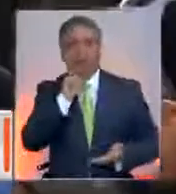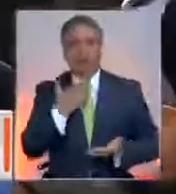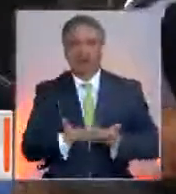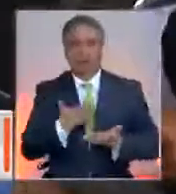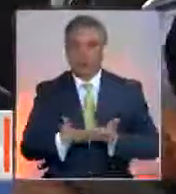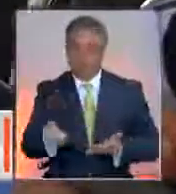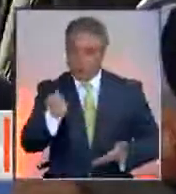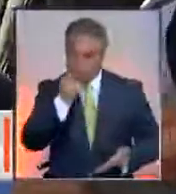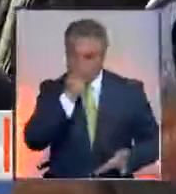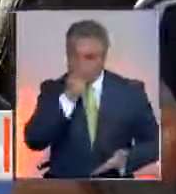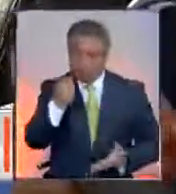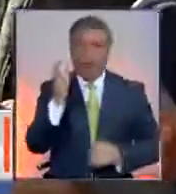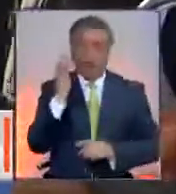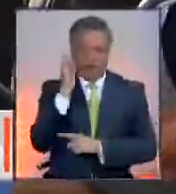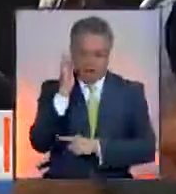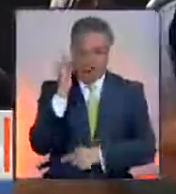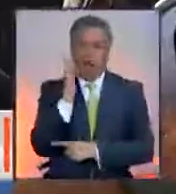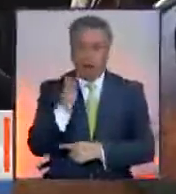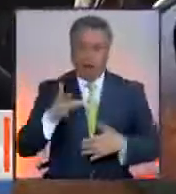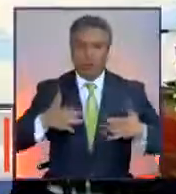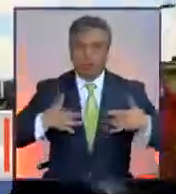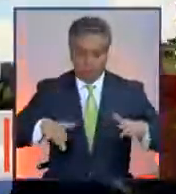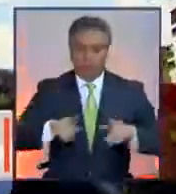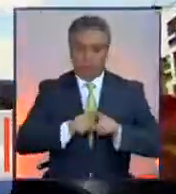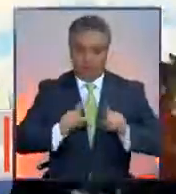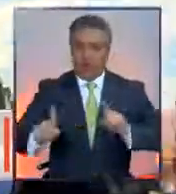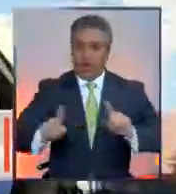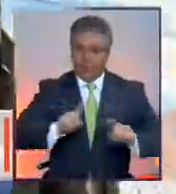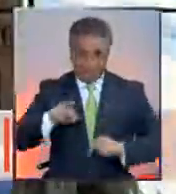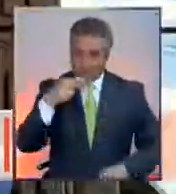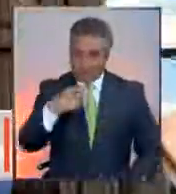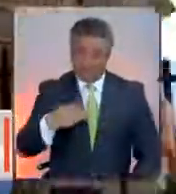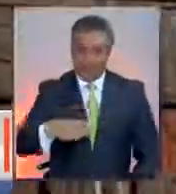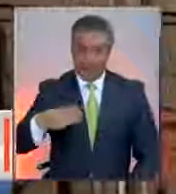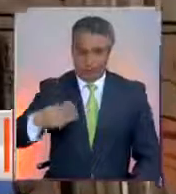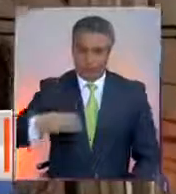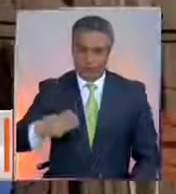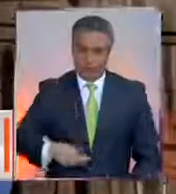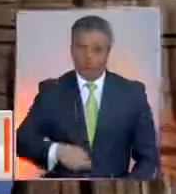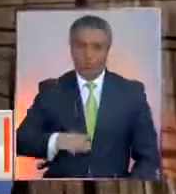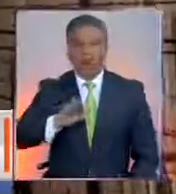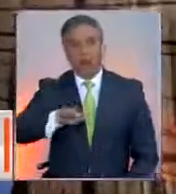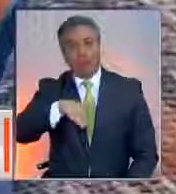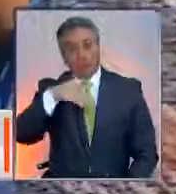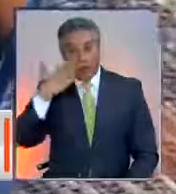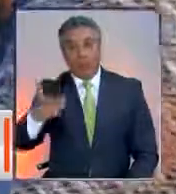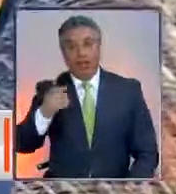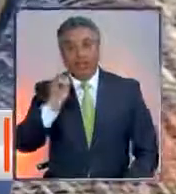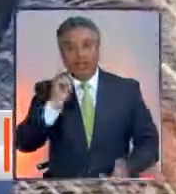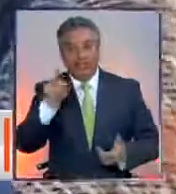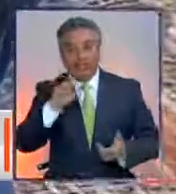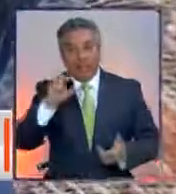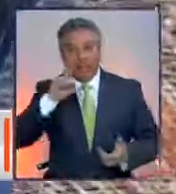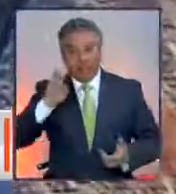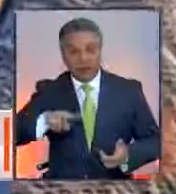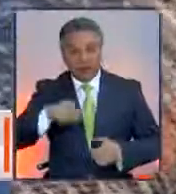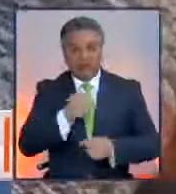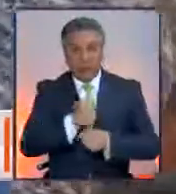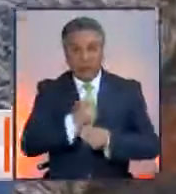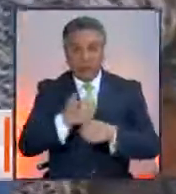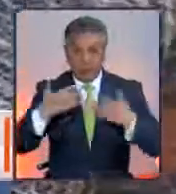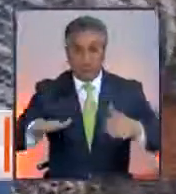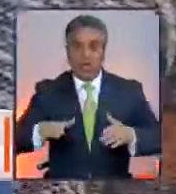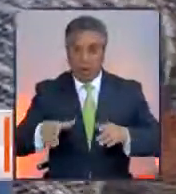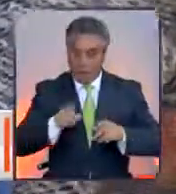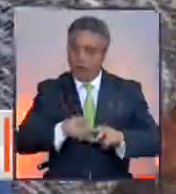una denuncia a Fiscalía por la negligencia y descoordinación municipal. Después se sabría que la inspección del trabajo cursó 8 infracciones por 17 millones